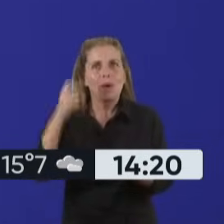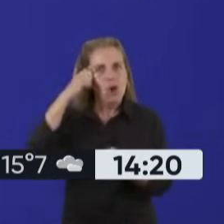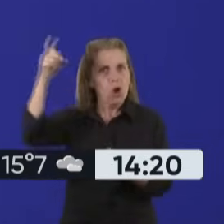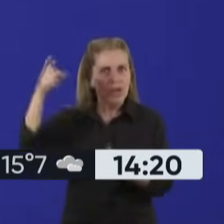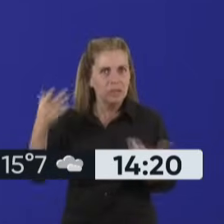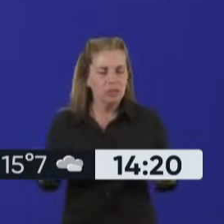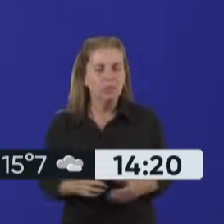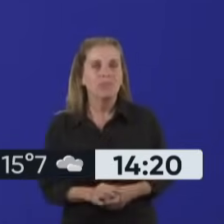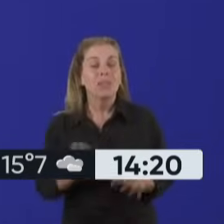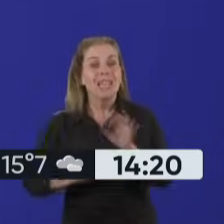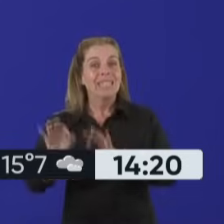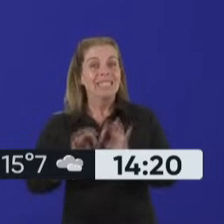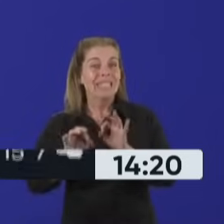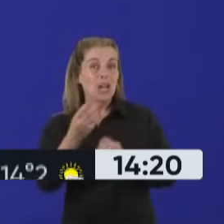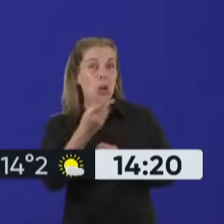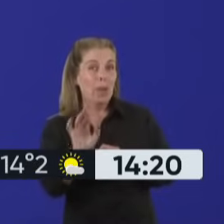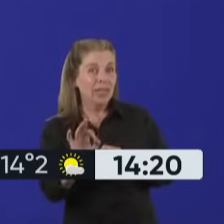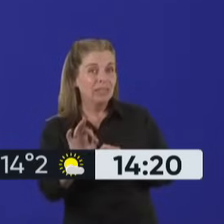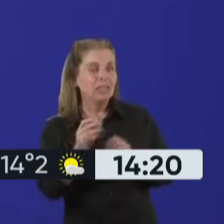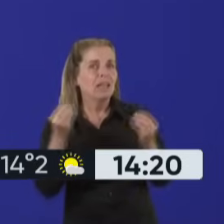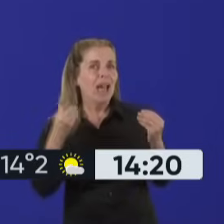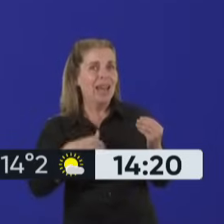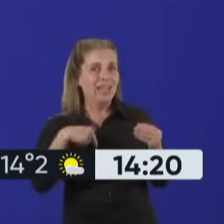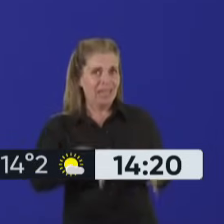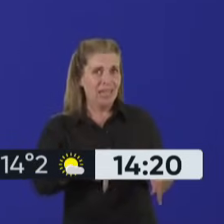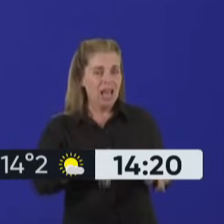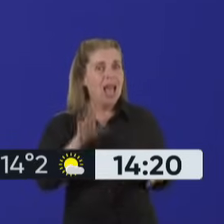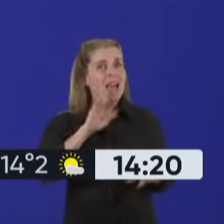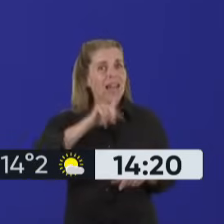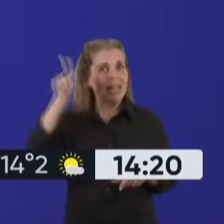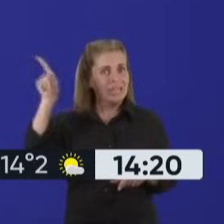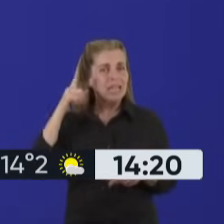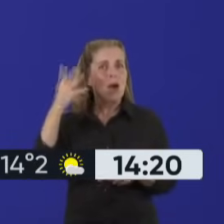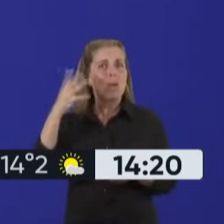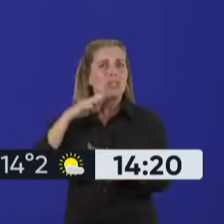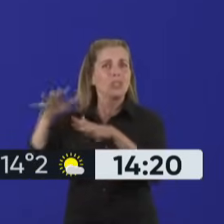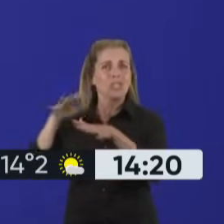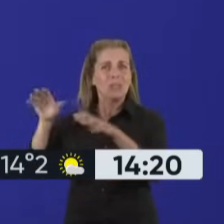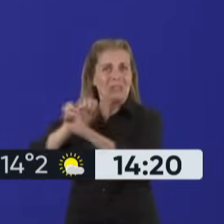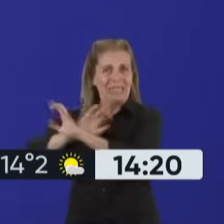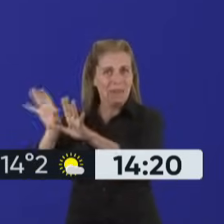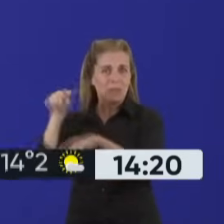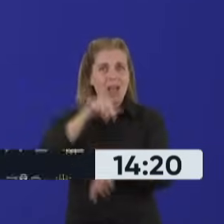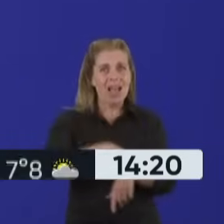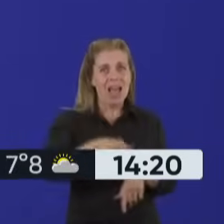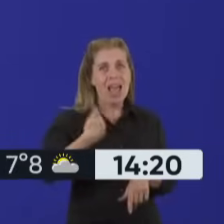Argentina durante el siglo XX, por ejemplo, mientras que Estados Unidos tuvo 4 crisis, Argentina tuvo 22.